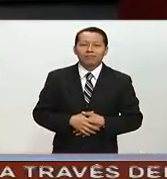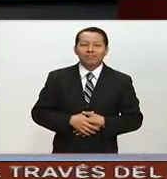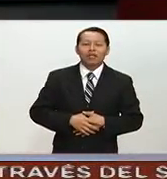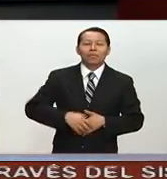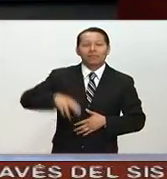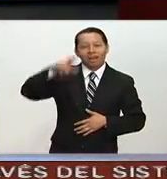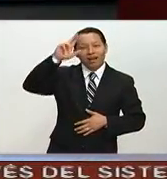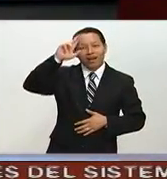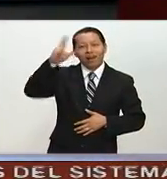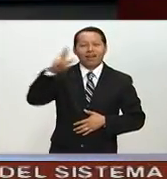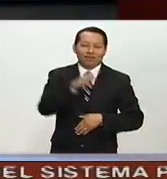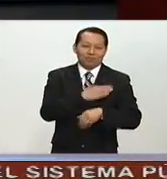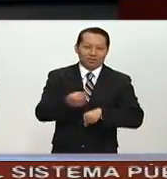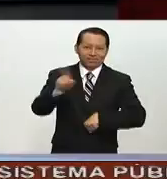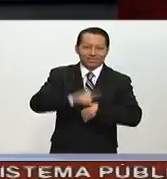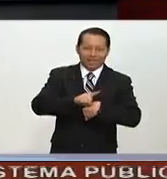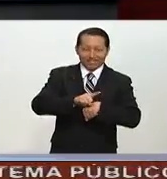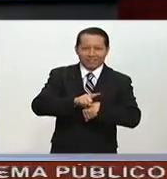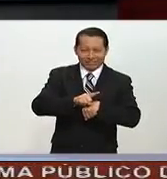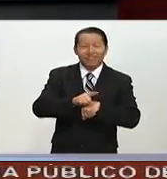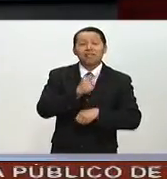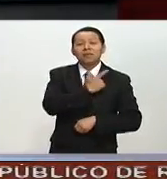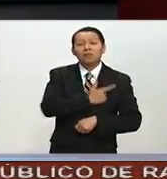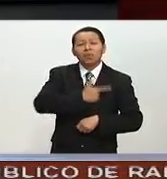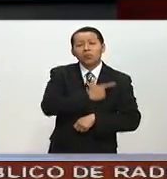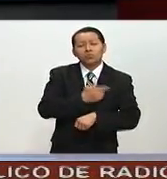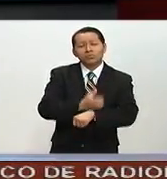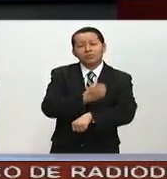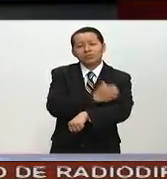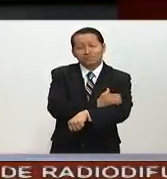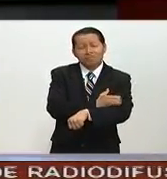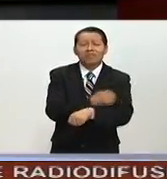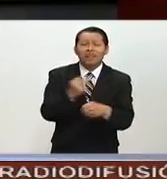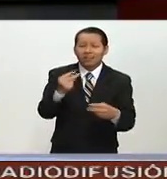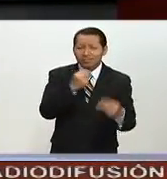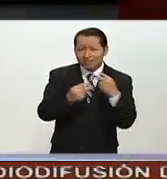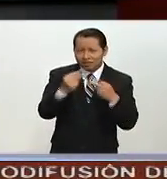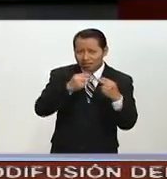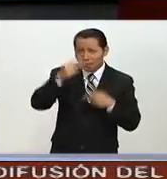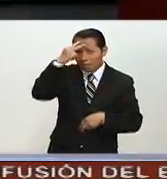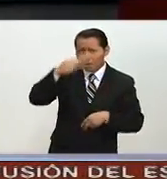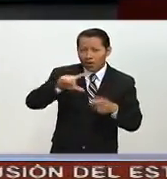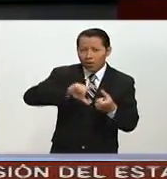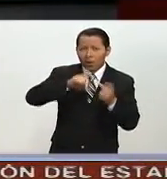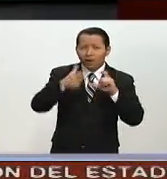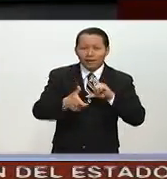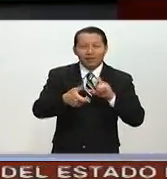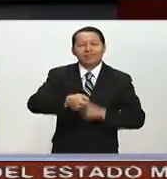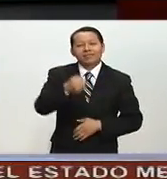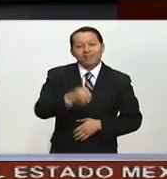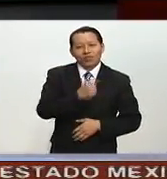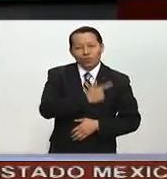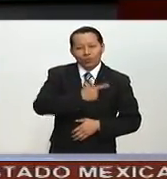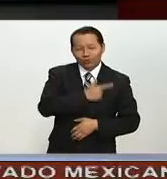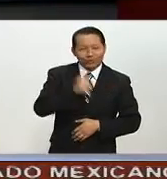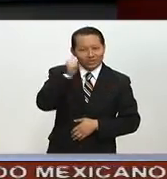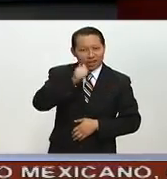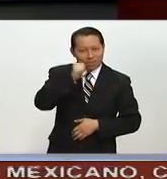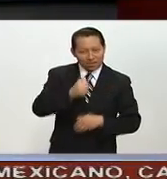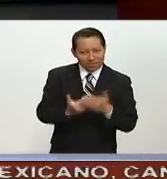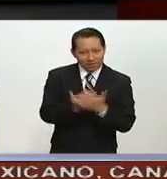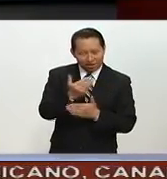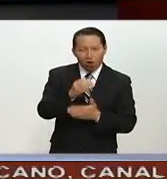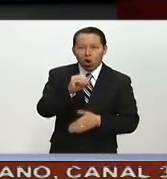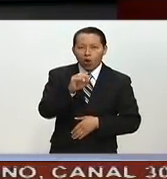Hola, ¿qué tal? Muy buenos días. Qué gusto que nos acompañe en una edición más de México al Día. Saludo con mucho gusto, como cada mañana, a